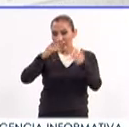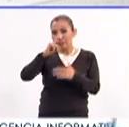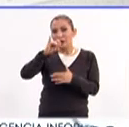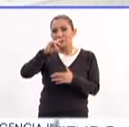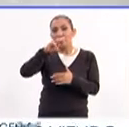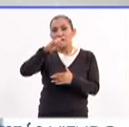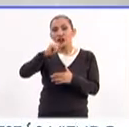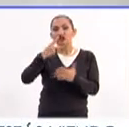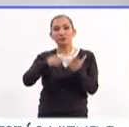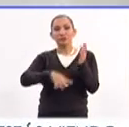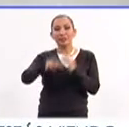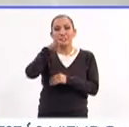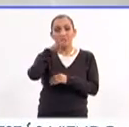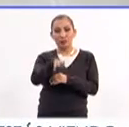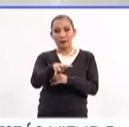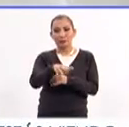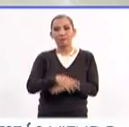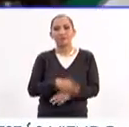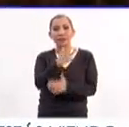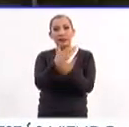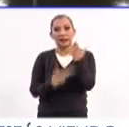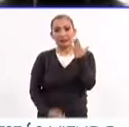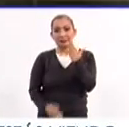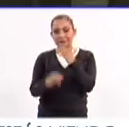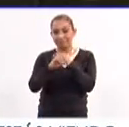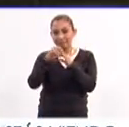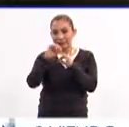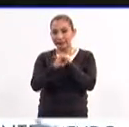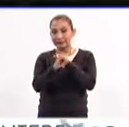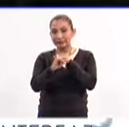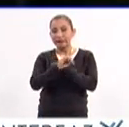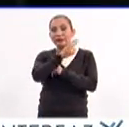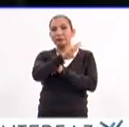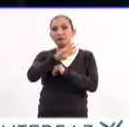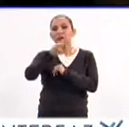unirse a los Diplomados 2019. Regístrate en